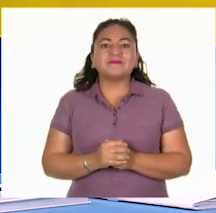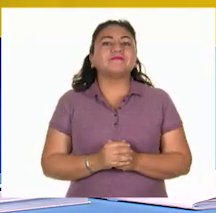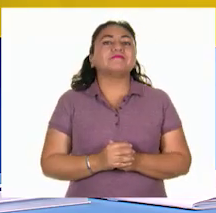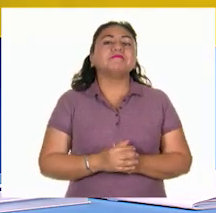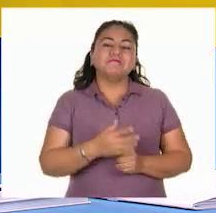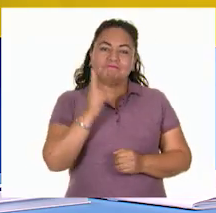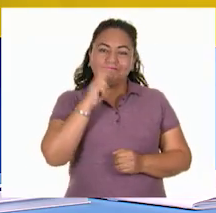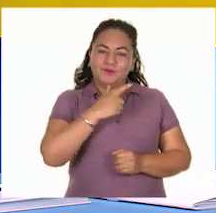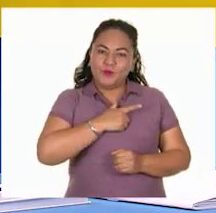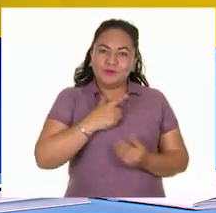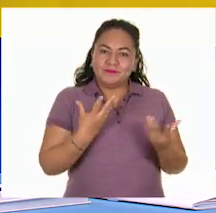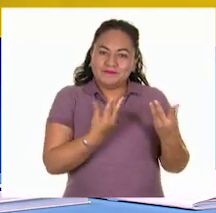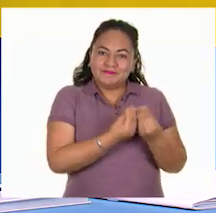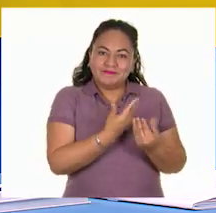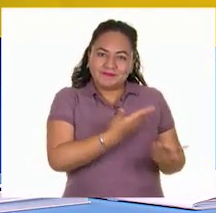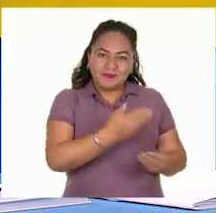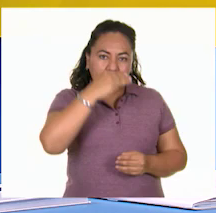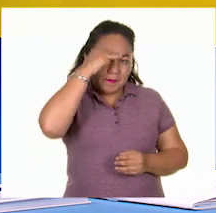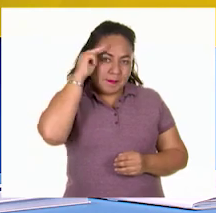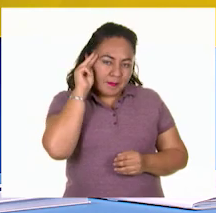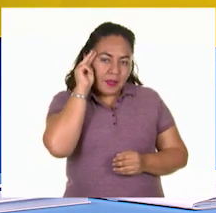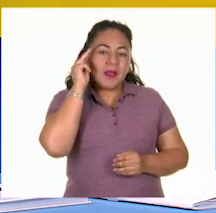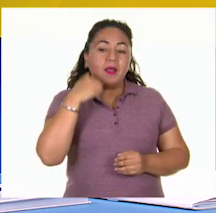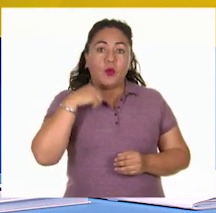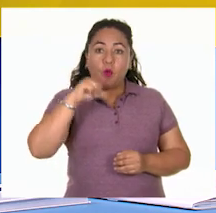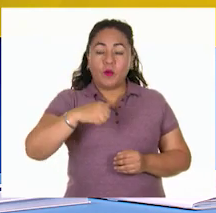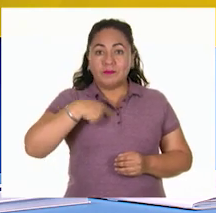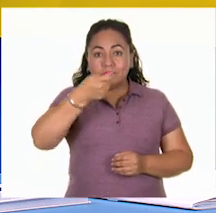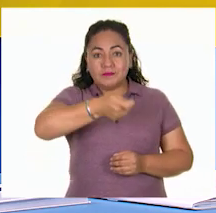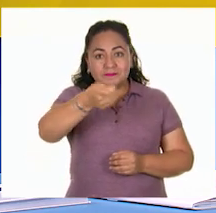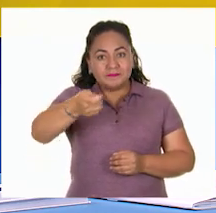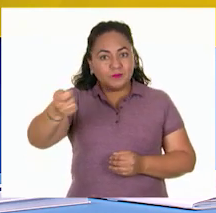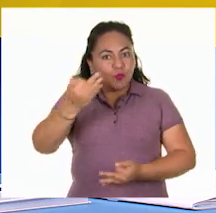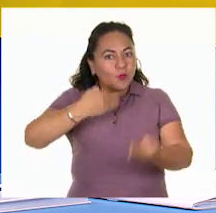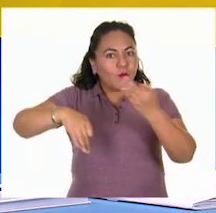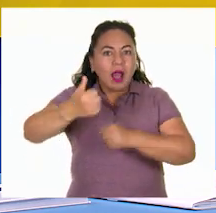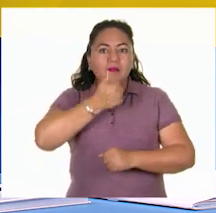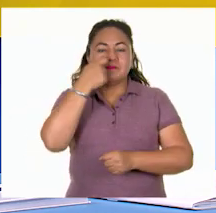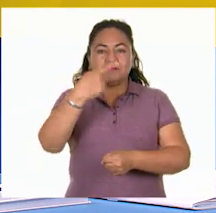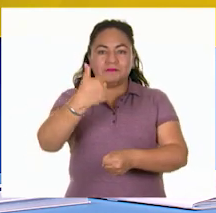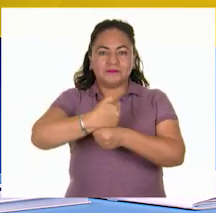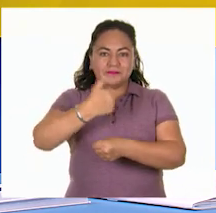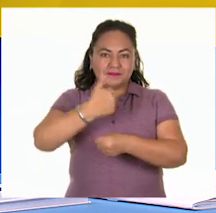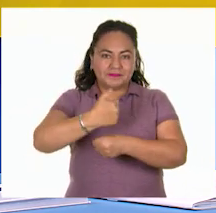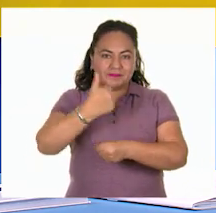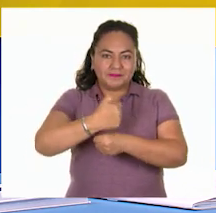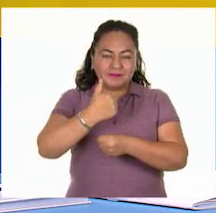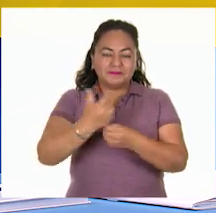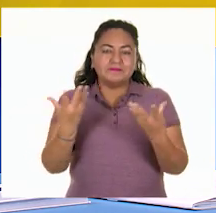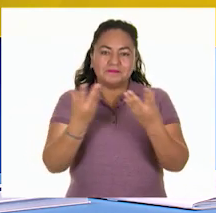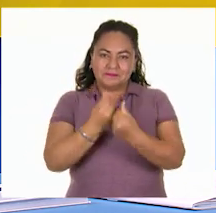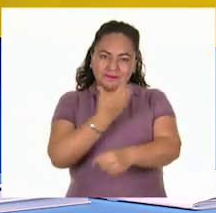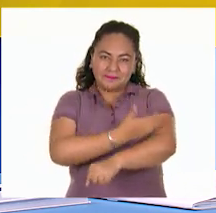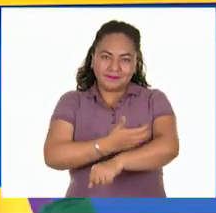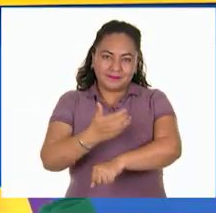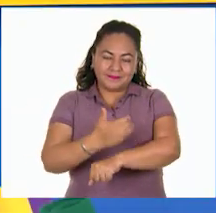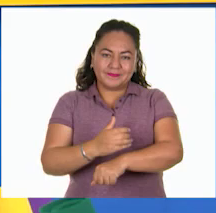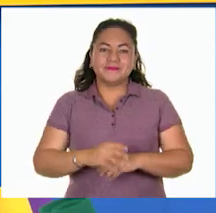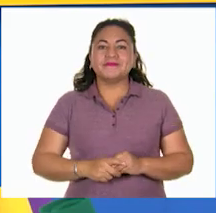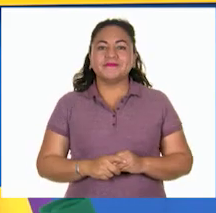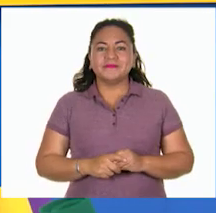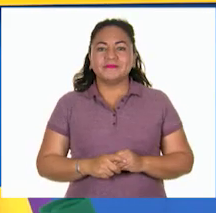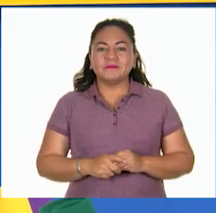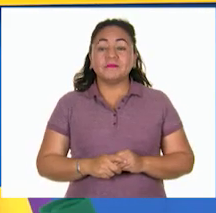honor estar contigo y un honor poder saludar a nuestros alumnos de sexto grado que nos están acompañando.